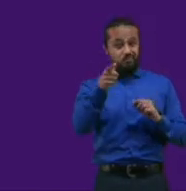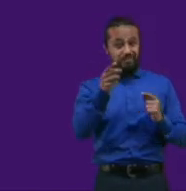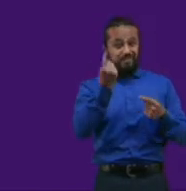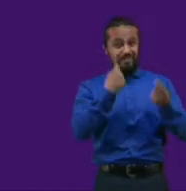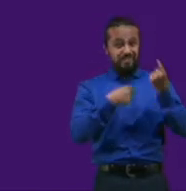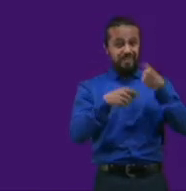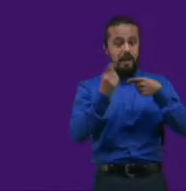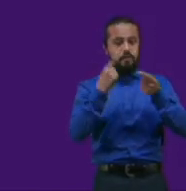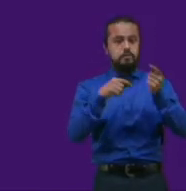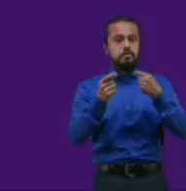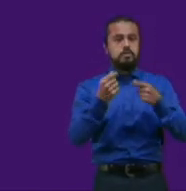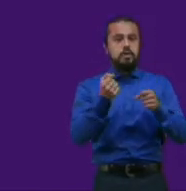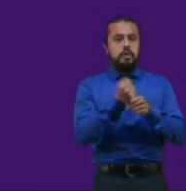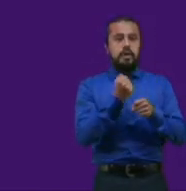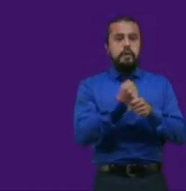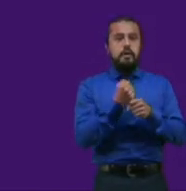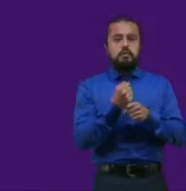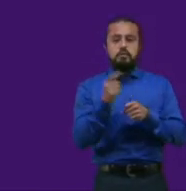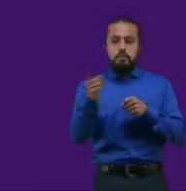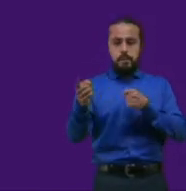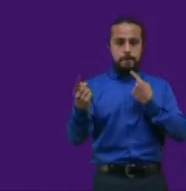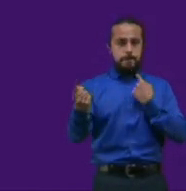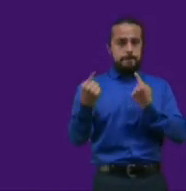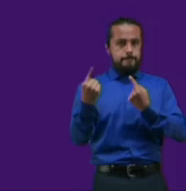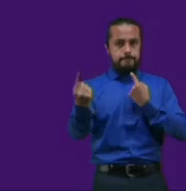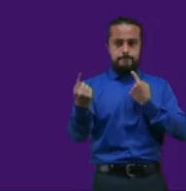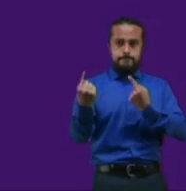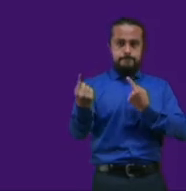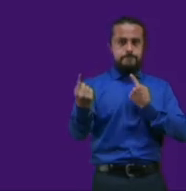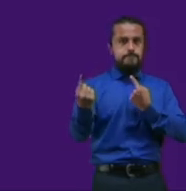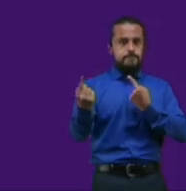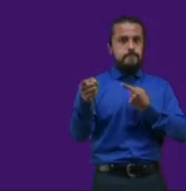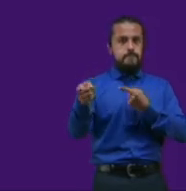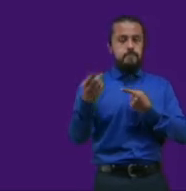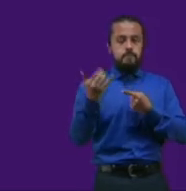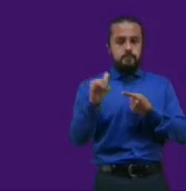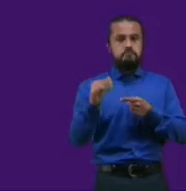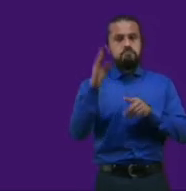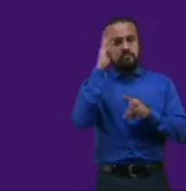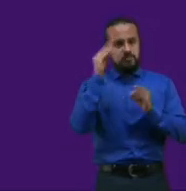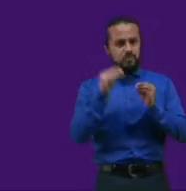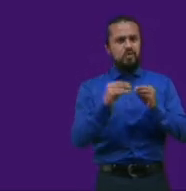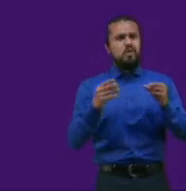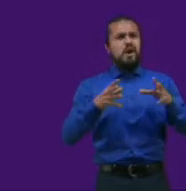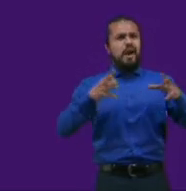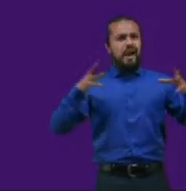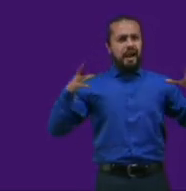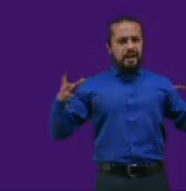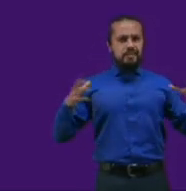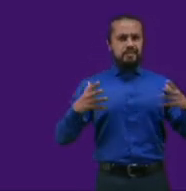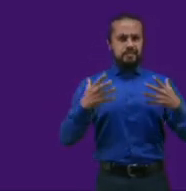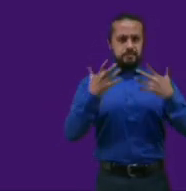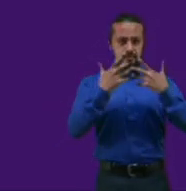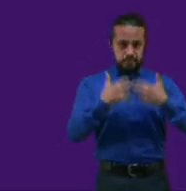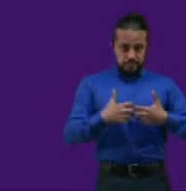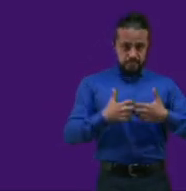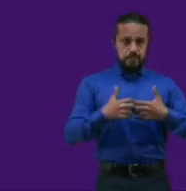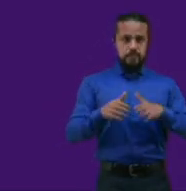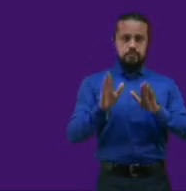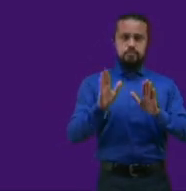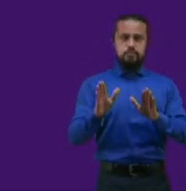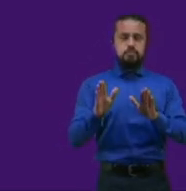negocio, como dijimos, B2B, un negocio donde estás lidiando con empresas grandes, tú tienes en tu portafolio